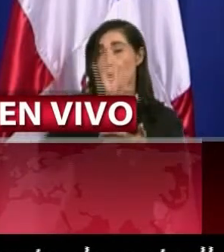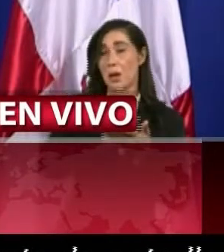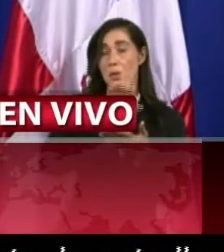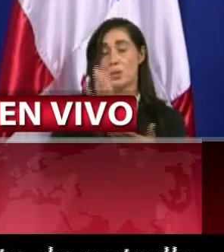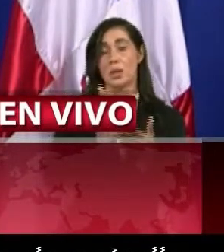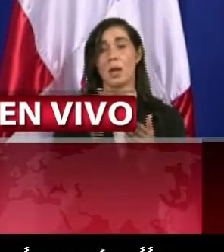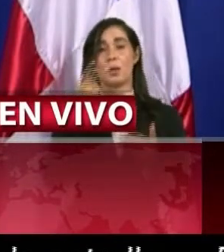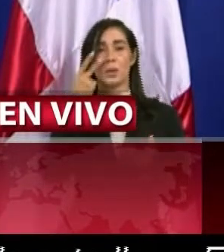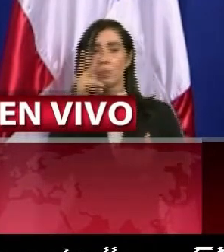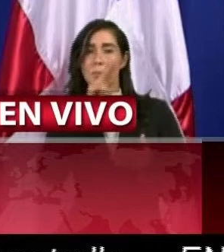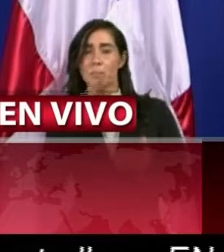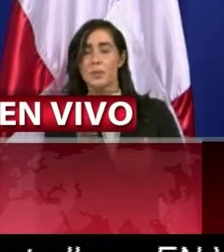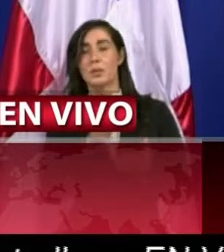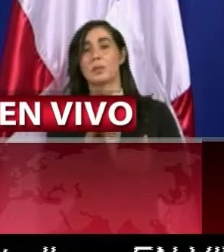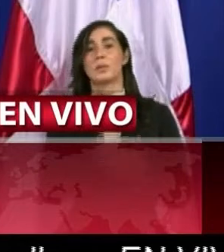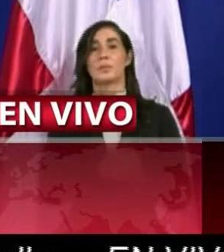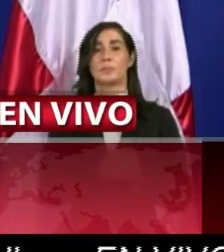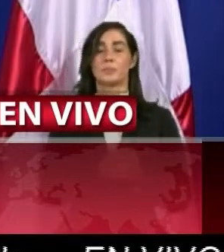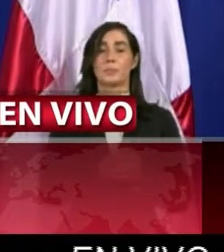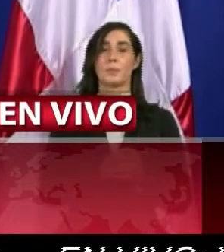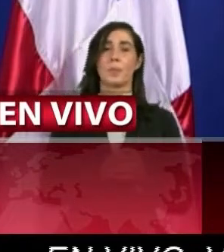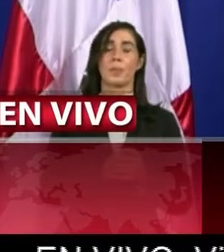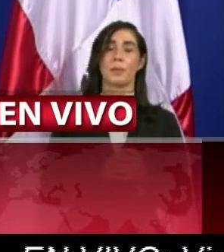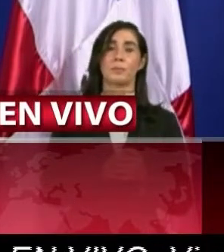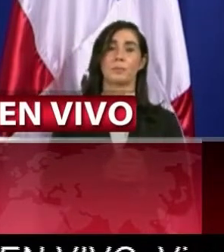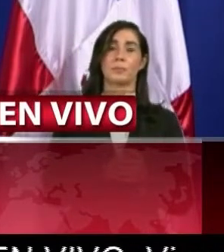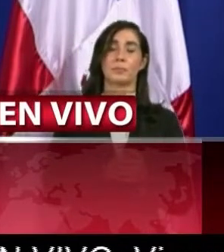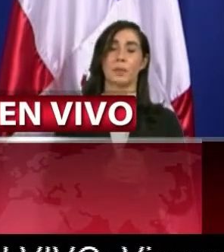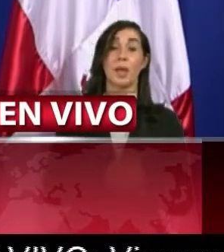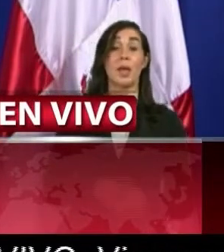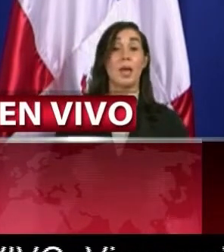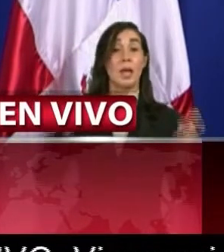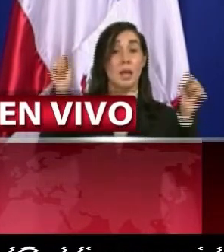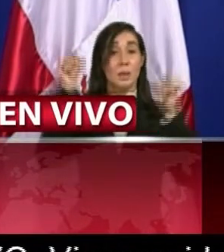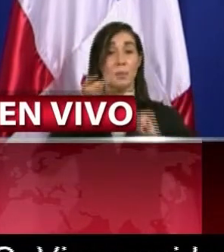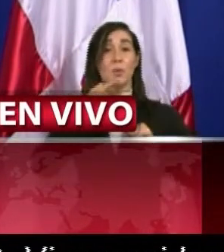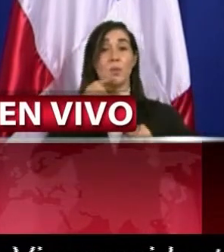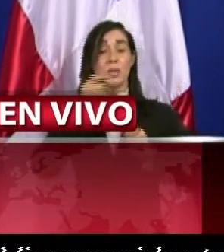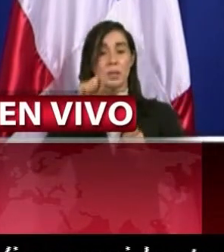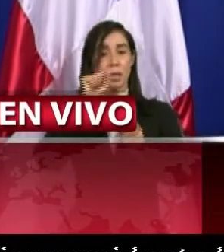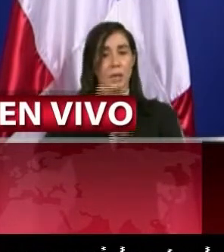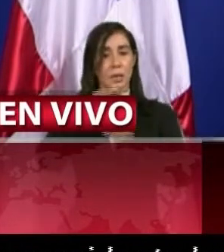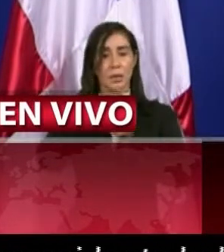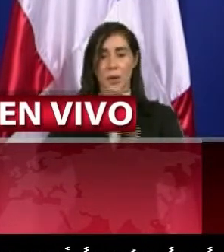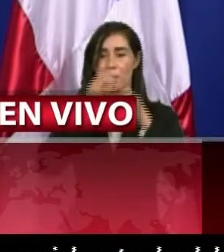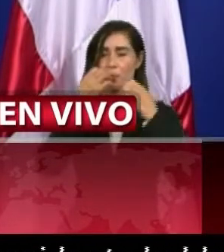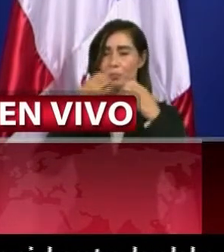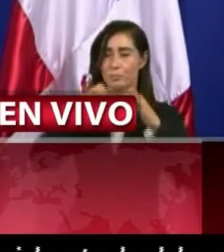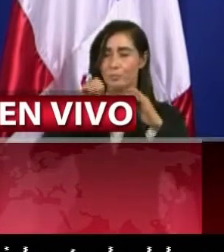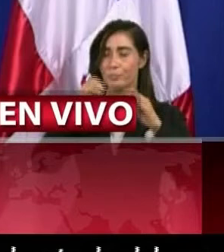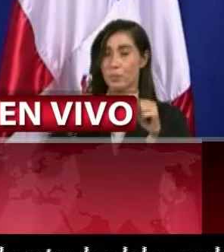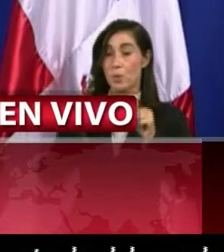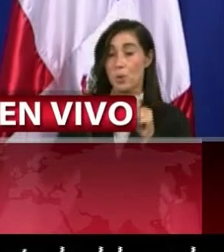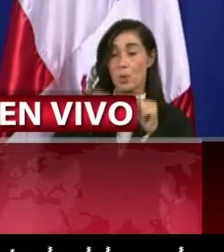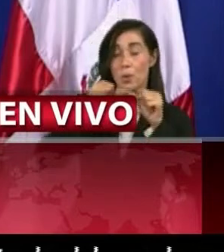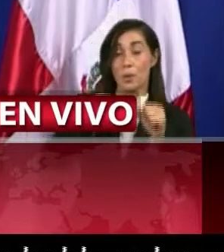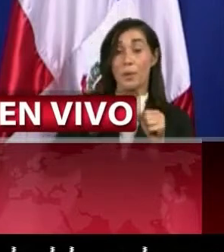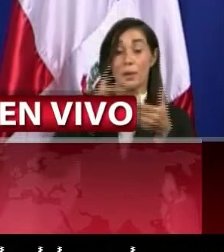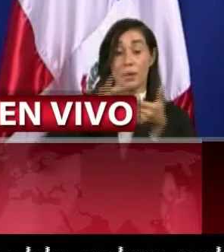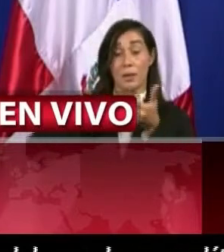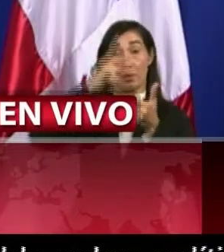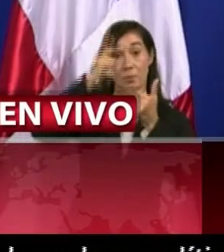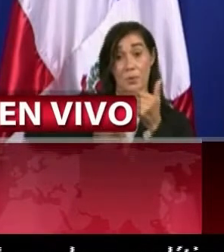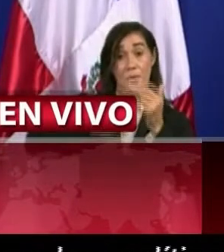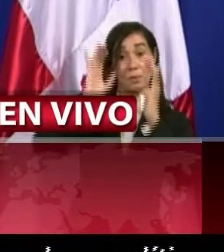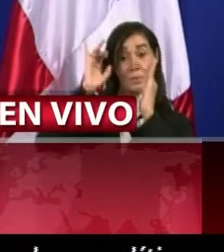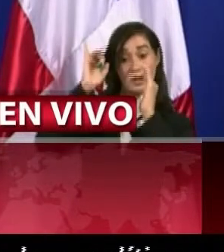correctamente. Les puedo asegurar que trabajamos incansablemente para que el programa